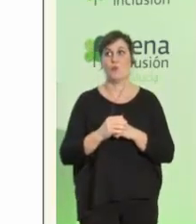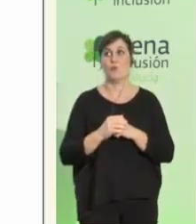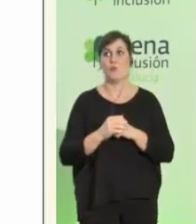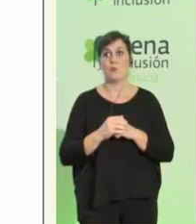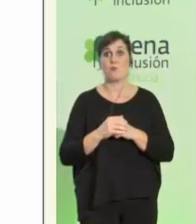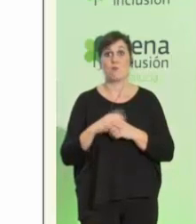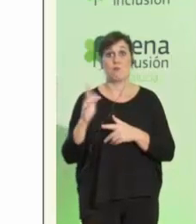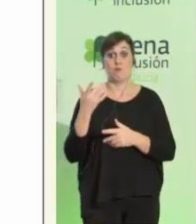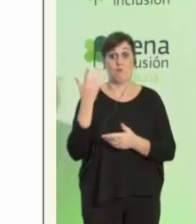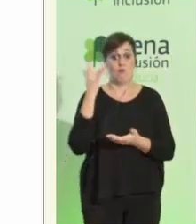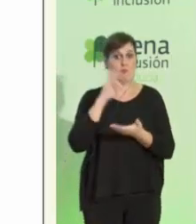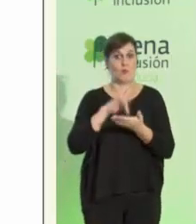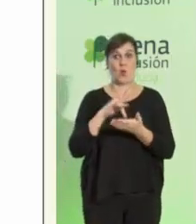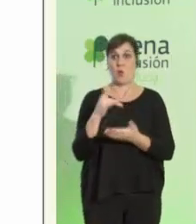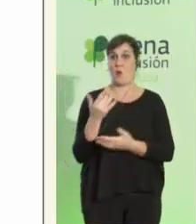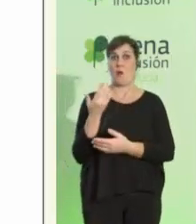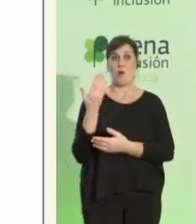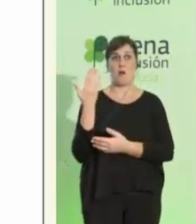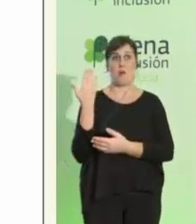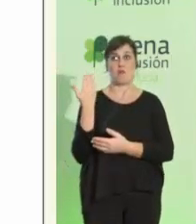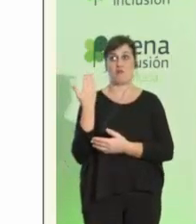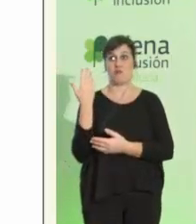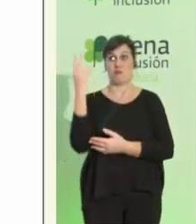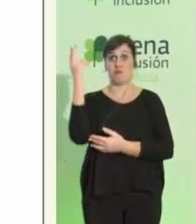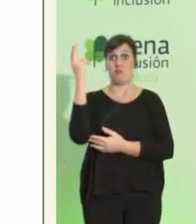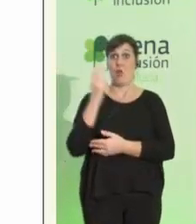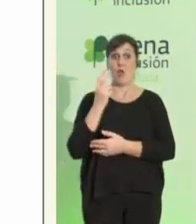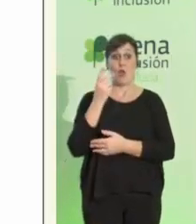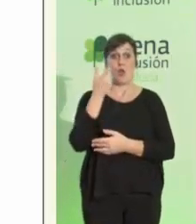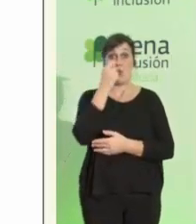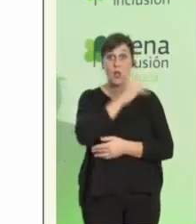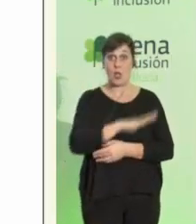Una vez me llegó un niño y me dijo,